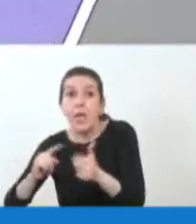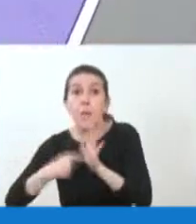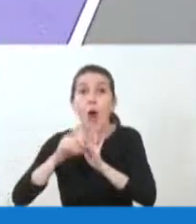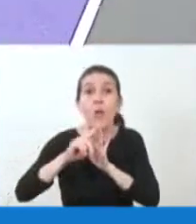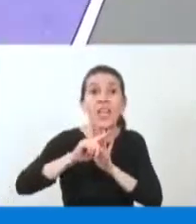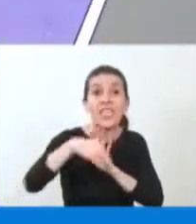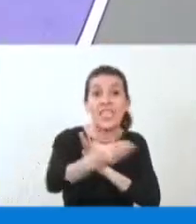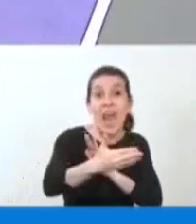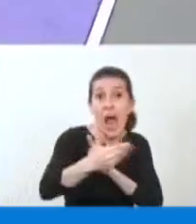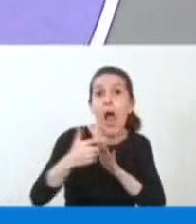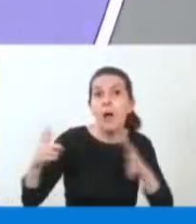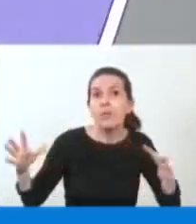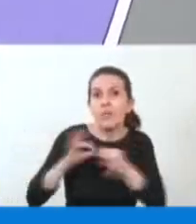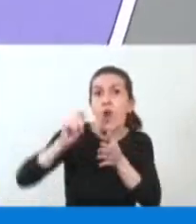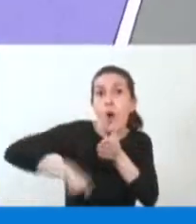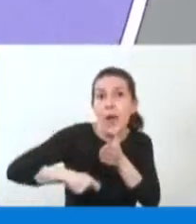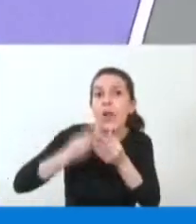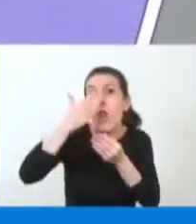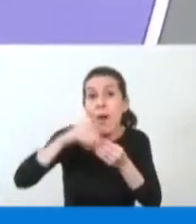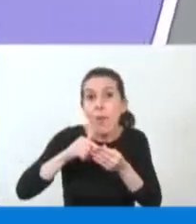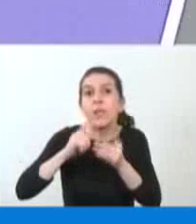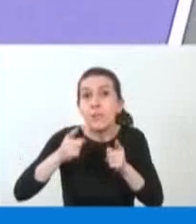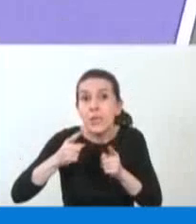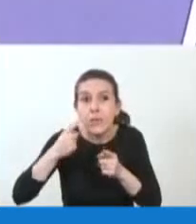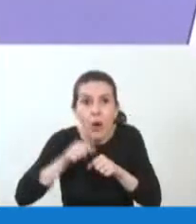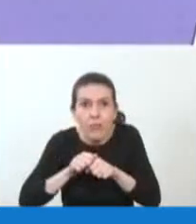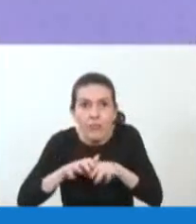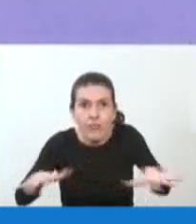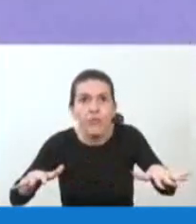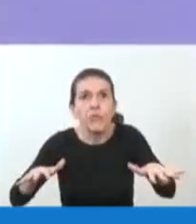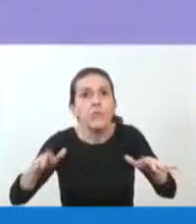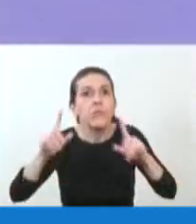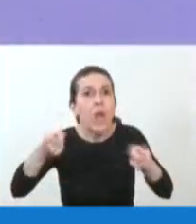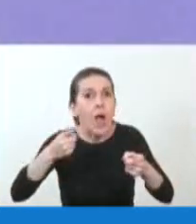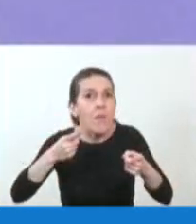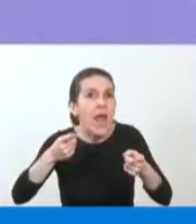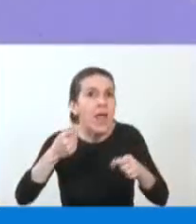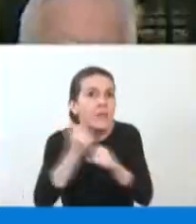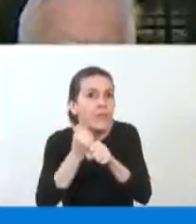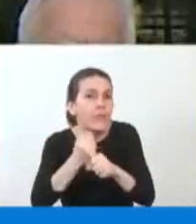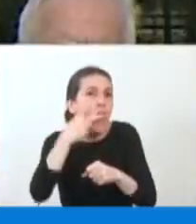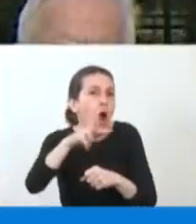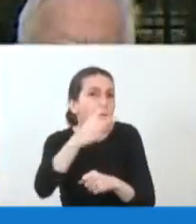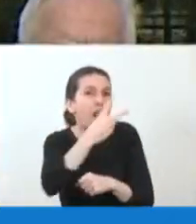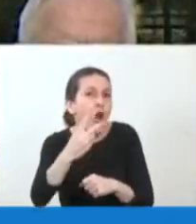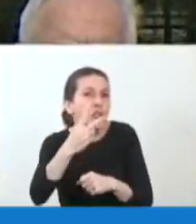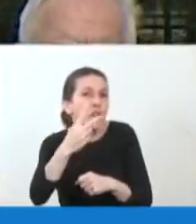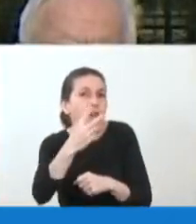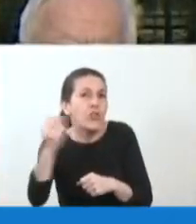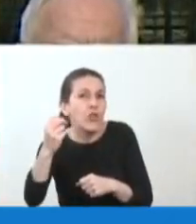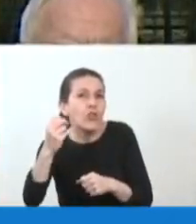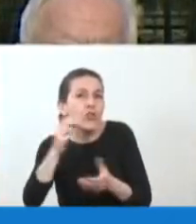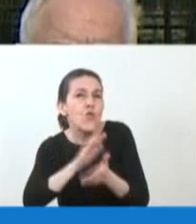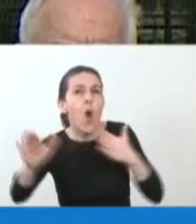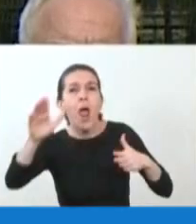aires para después derivar a los municipios y fortalecer así la adquisición de 2.200 nuevos móviles